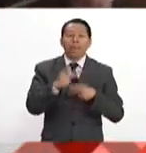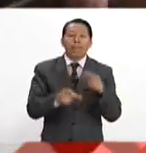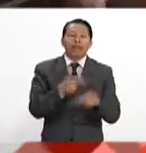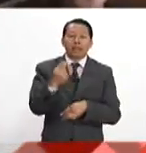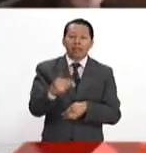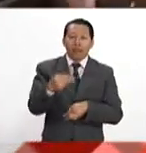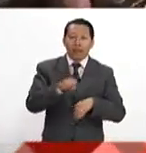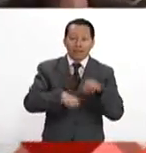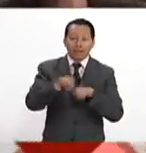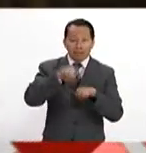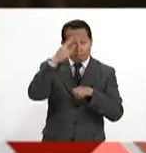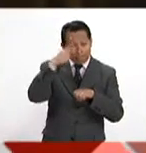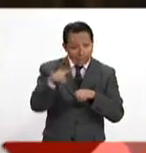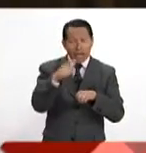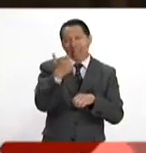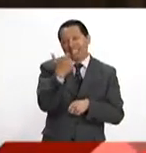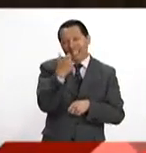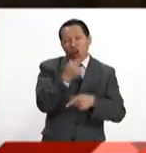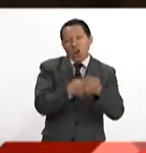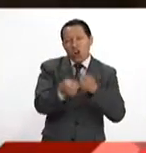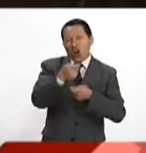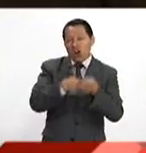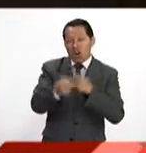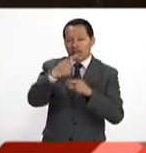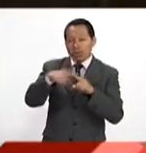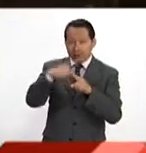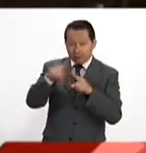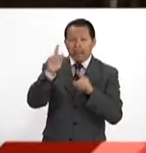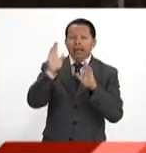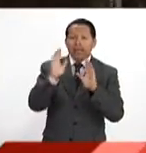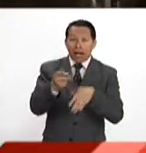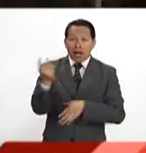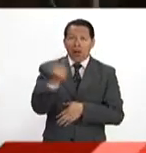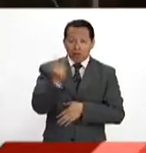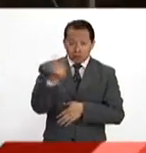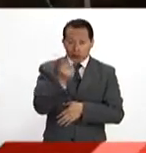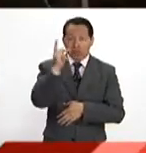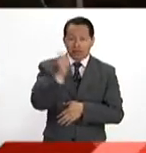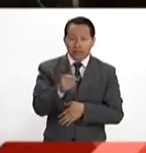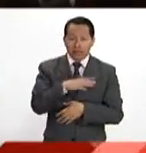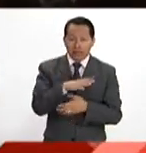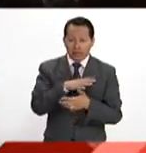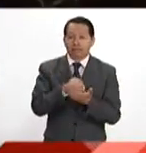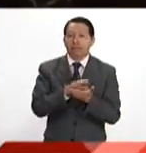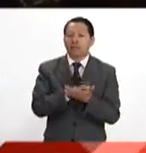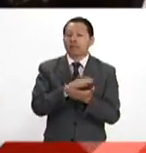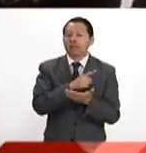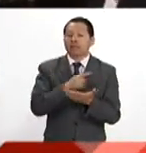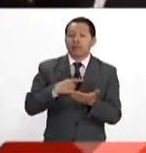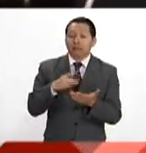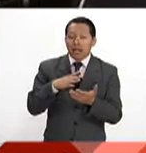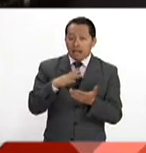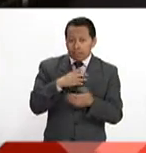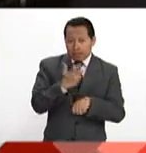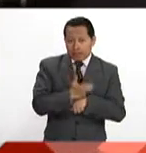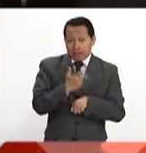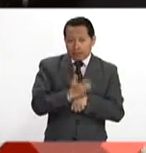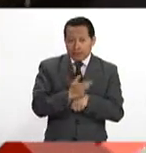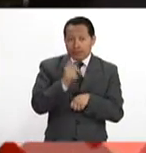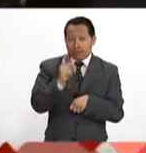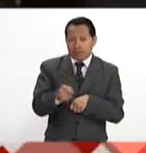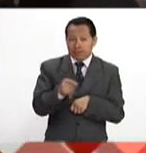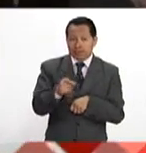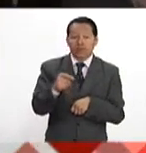de empresas para lavar dinero. Con esto, a ambos ya, esta es la medida inmediata que toman las autoridades estadounidenses,